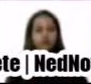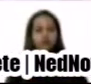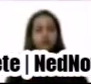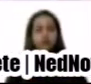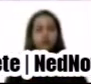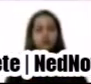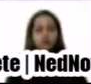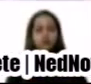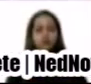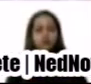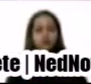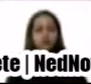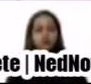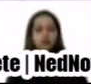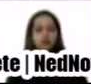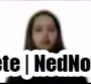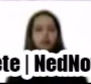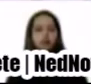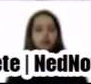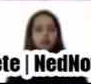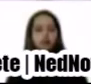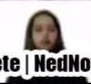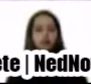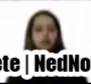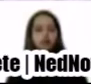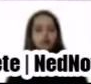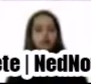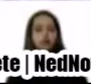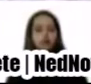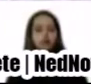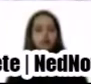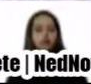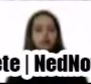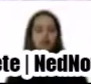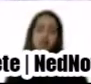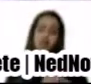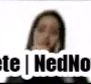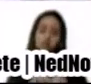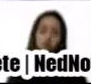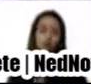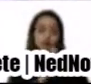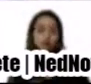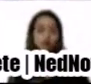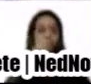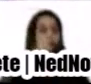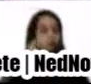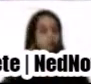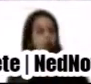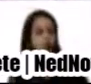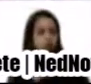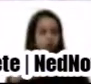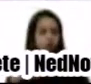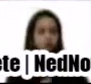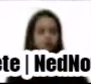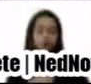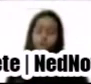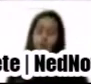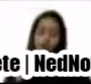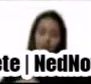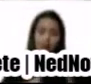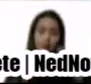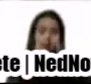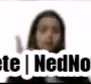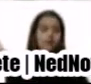el principal tema respecto a una votación es asegurar el derecho de voto de los países, y eso fue hecho de la manera que se podía hacer y fue